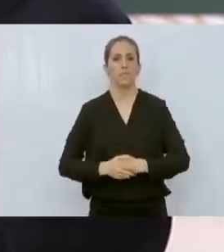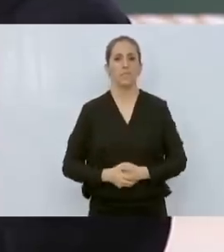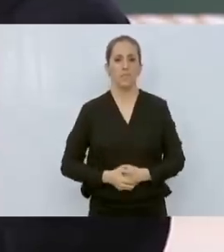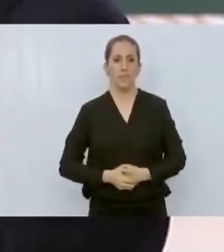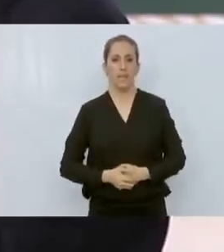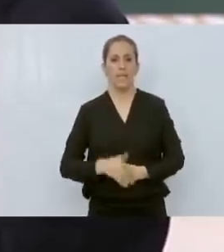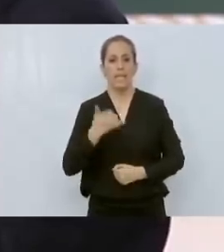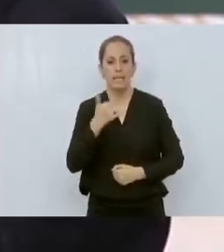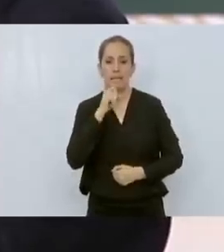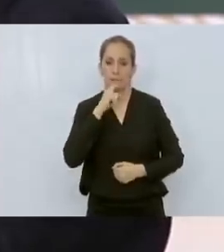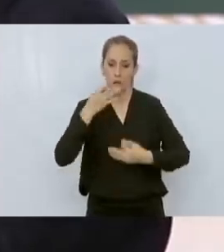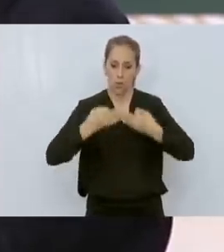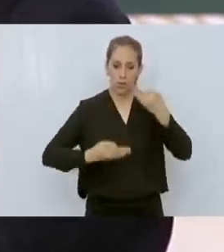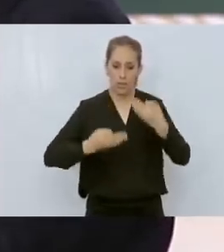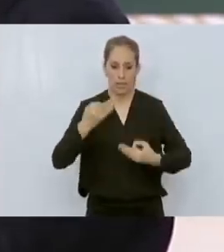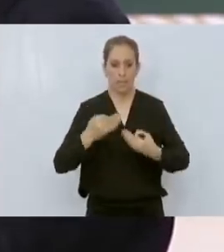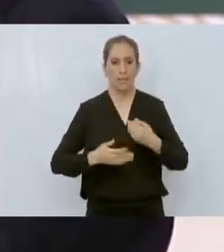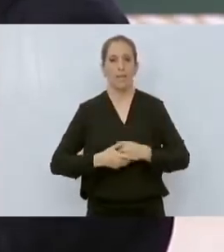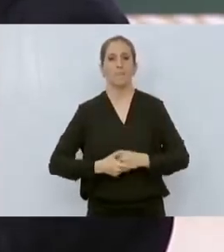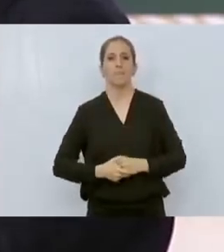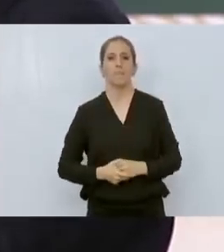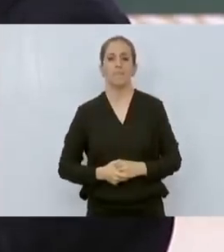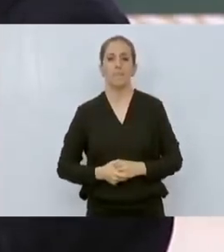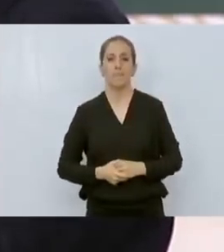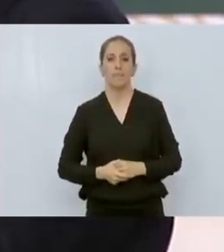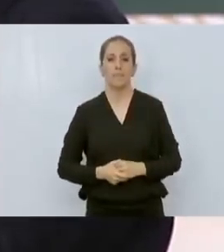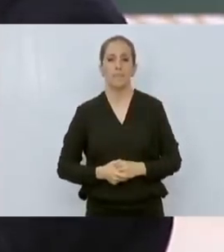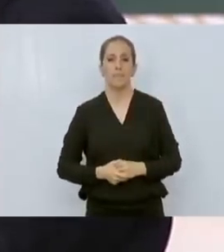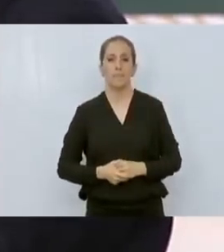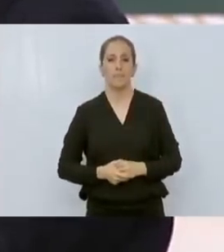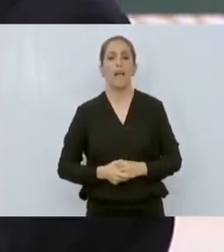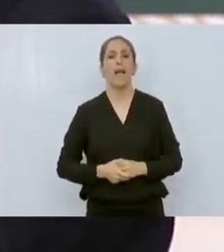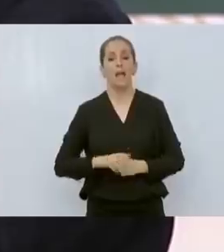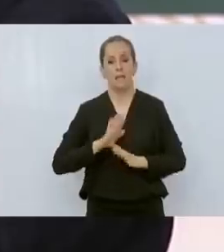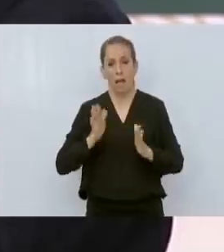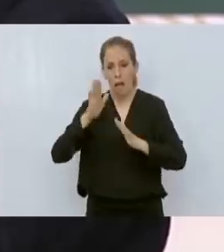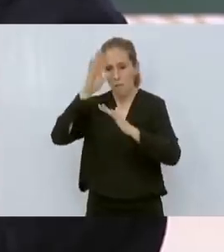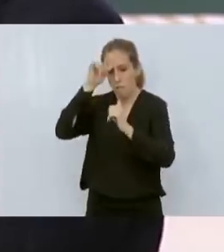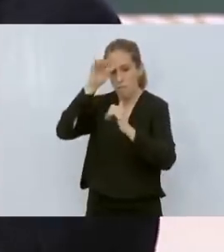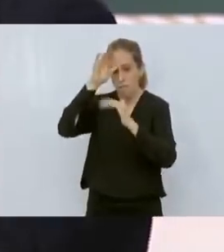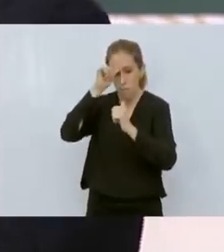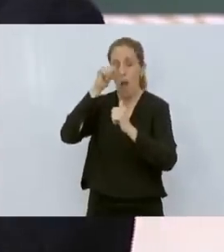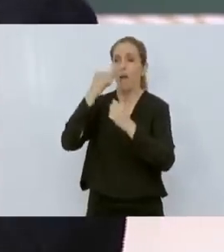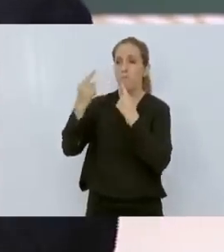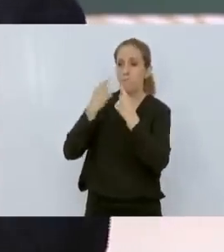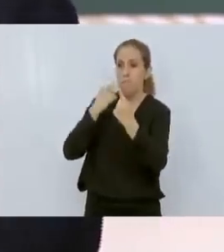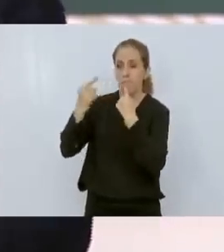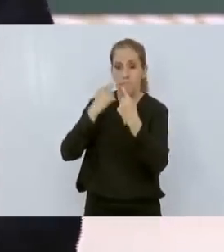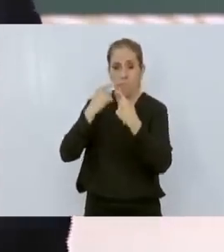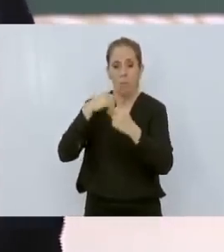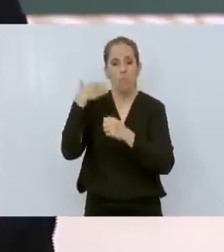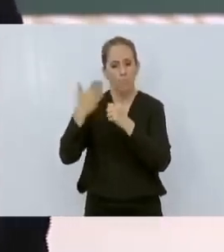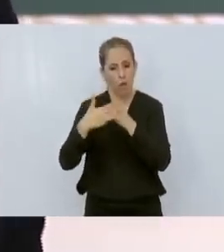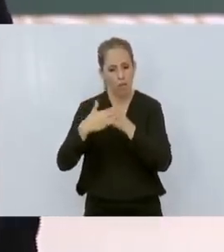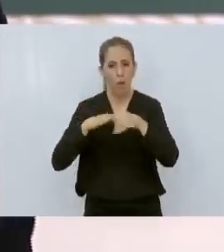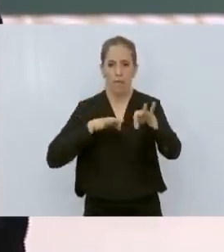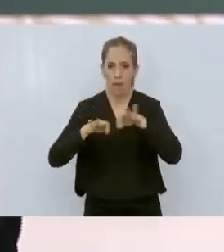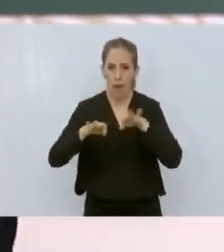vamos a trabajar de manera coordinada en todo lo que tiene que ver